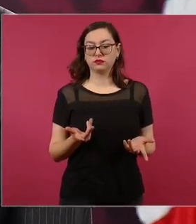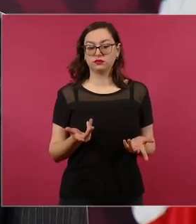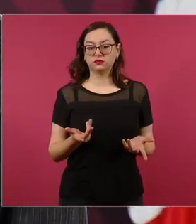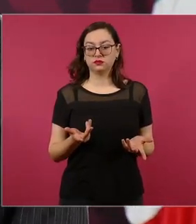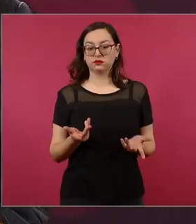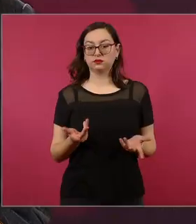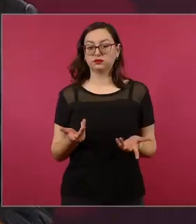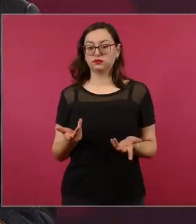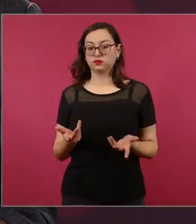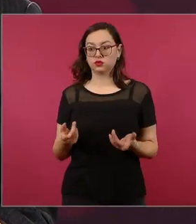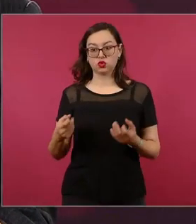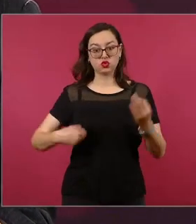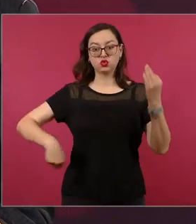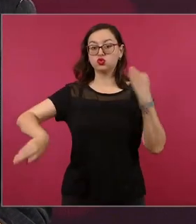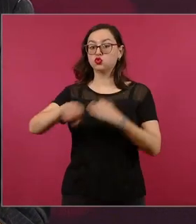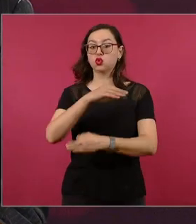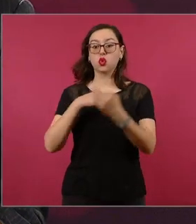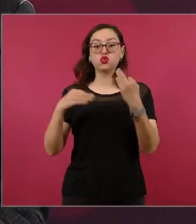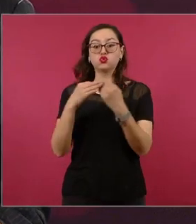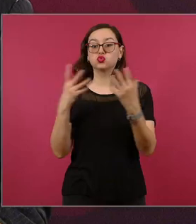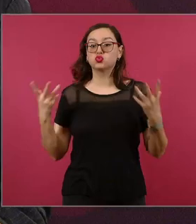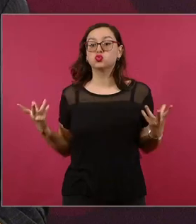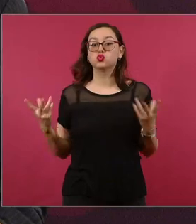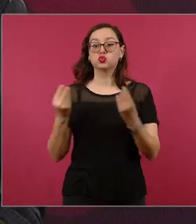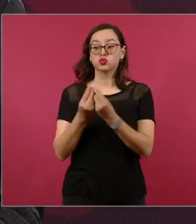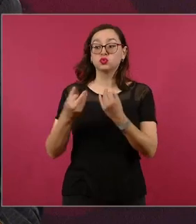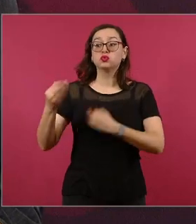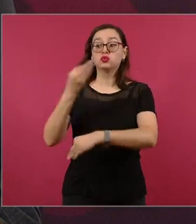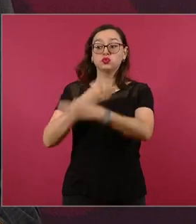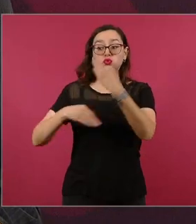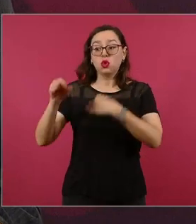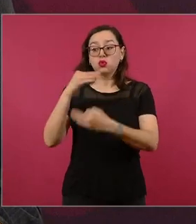pues hay una corresponsabilidad y hubo una dirección.